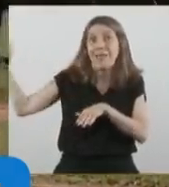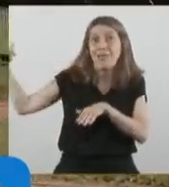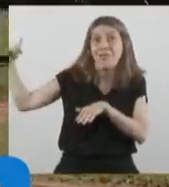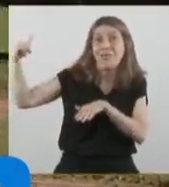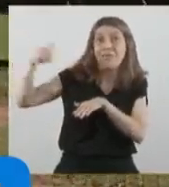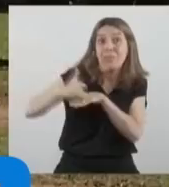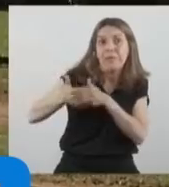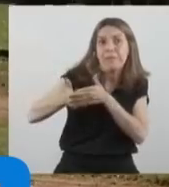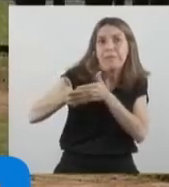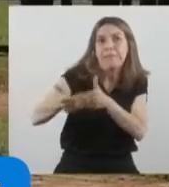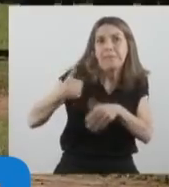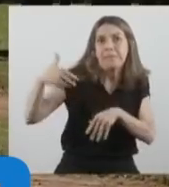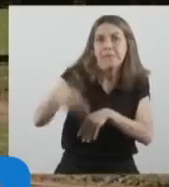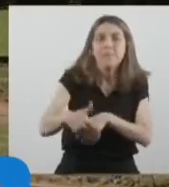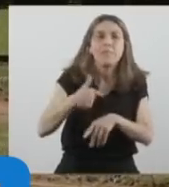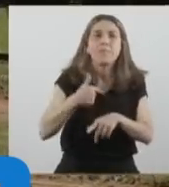ausente